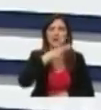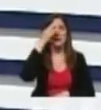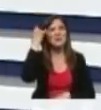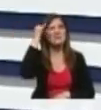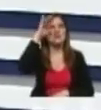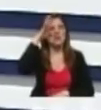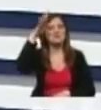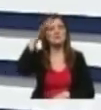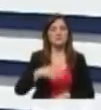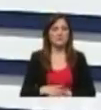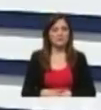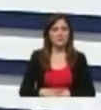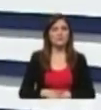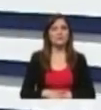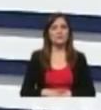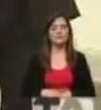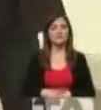Colegio Réplica Aguirre Abad.